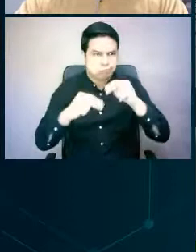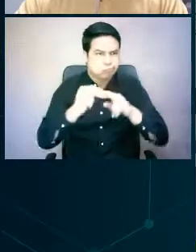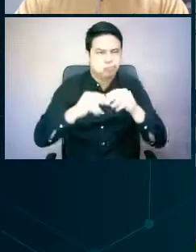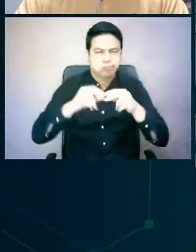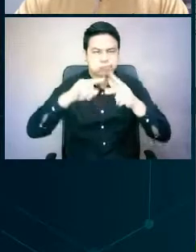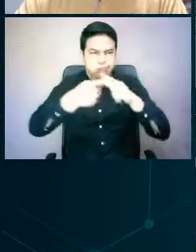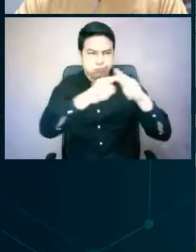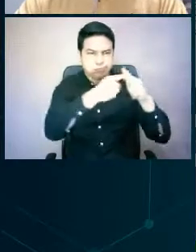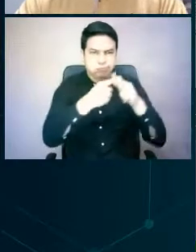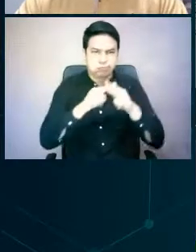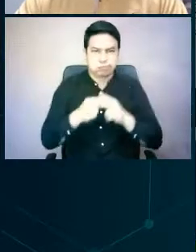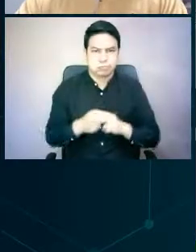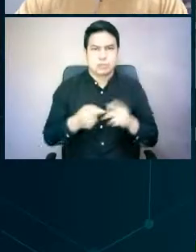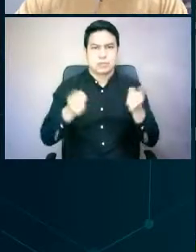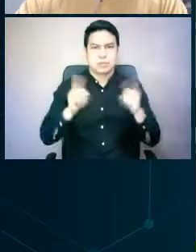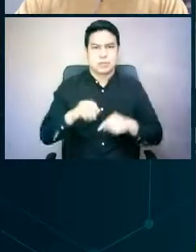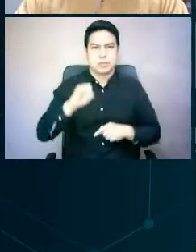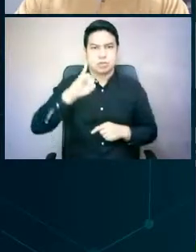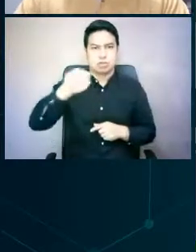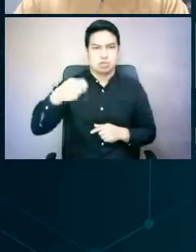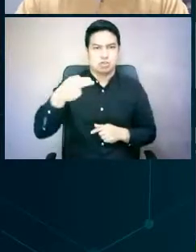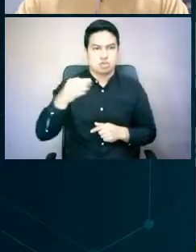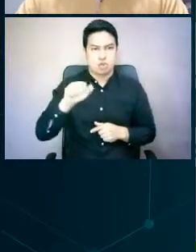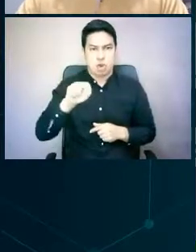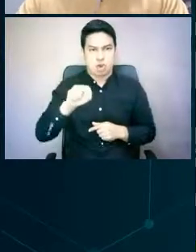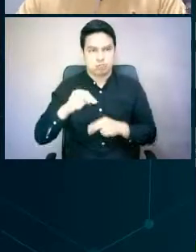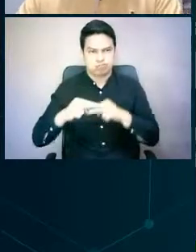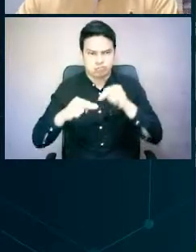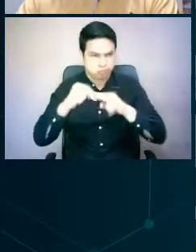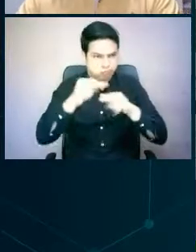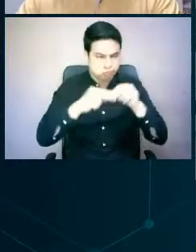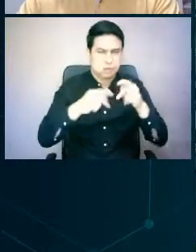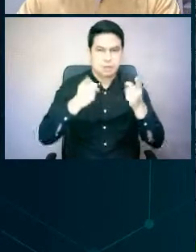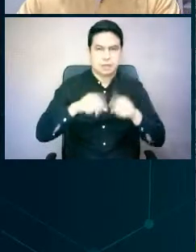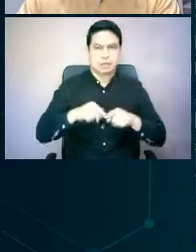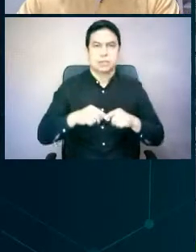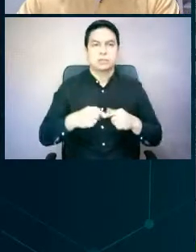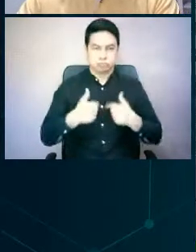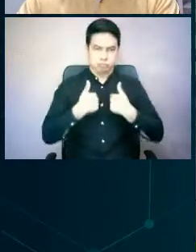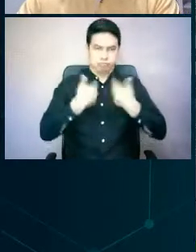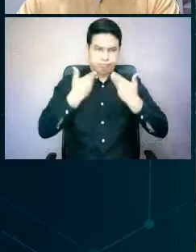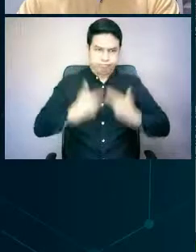Montajes. Y quien les habla de la Unidad de Ingeniería de Proyectos 2 también.